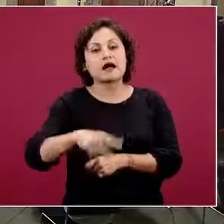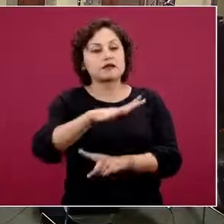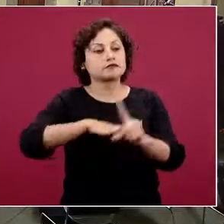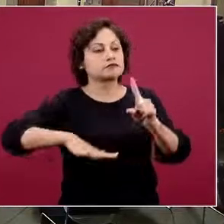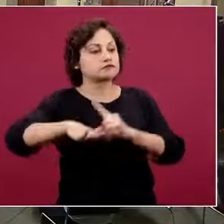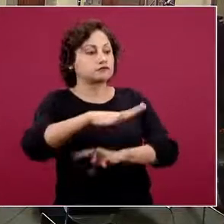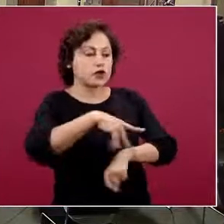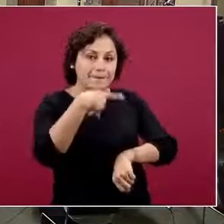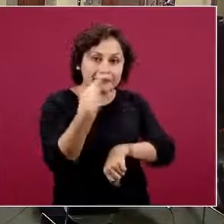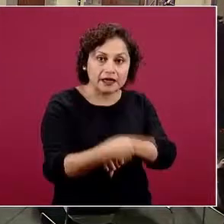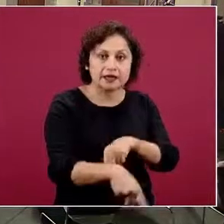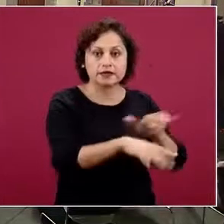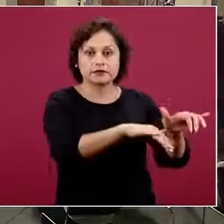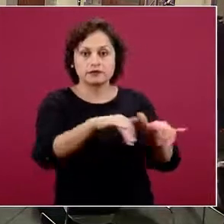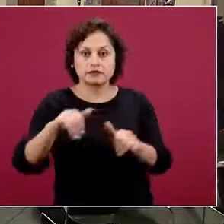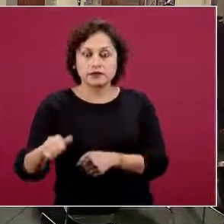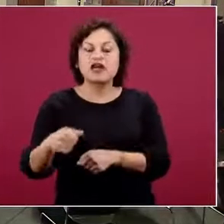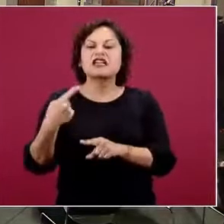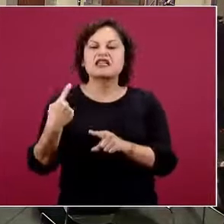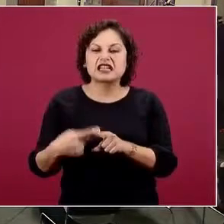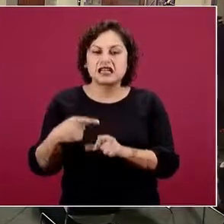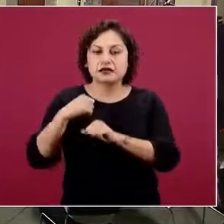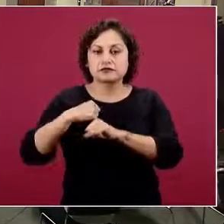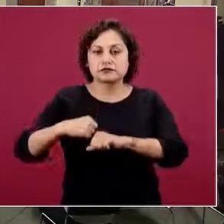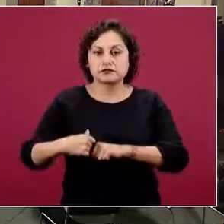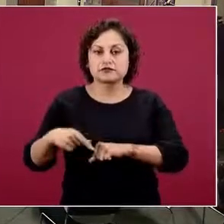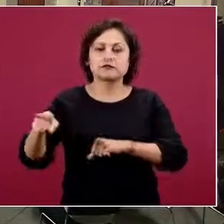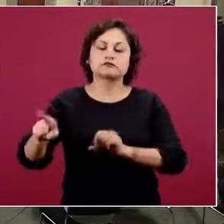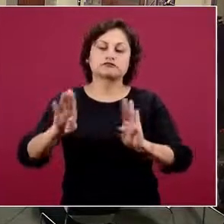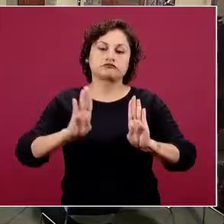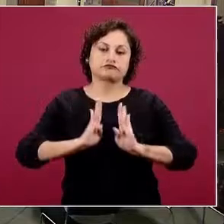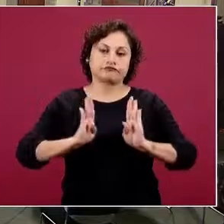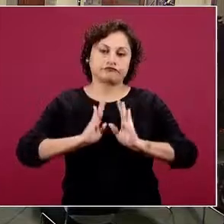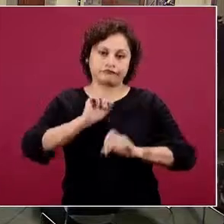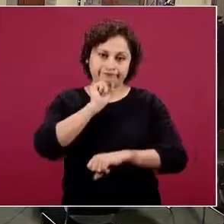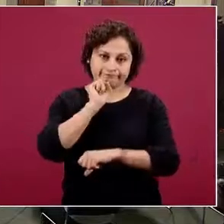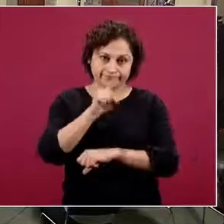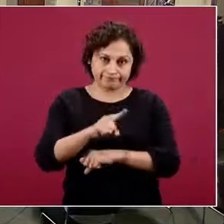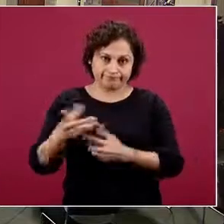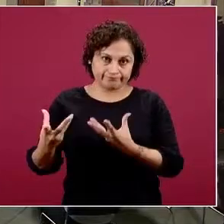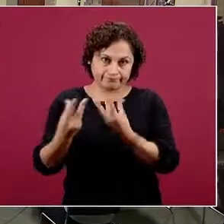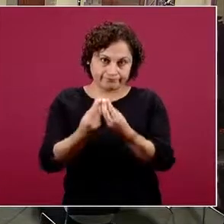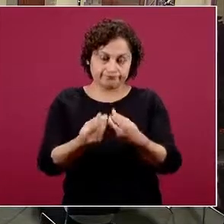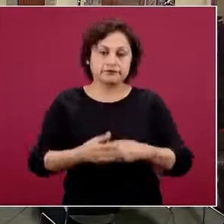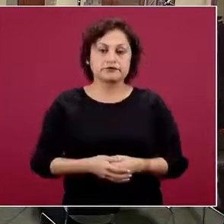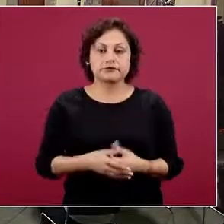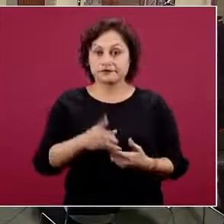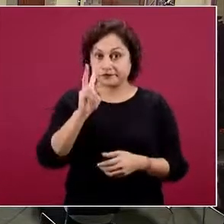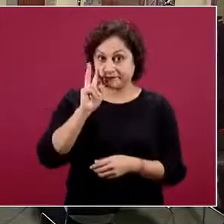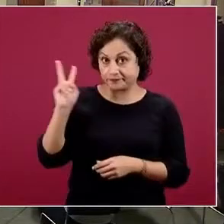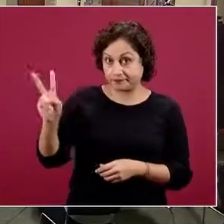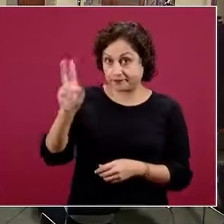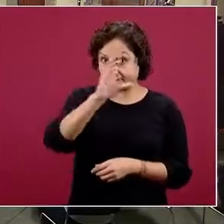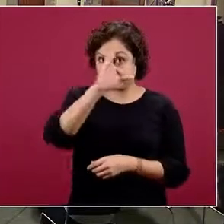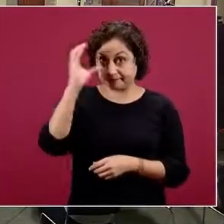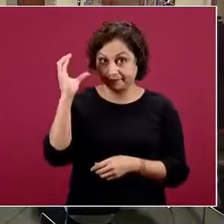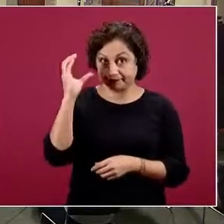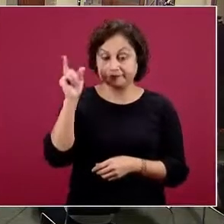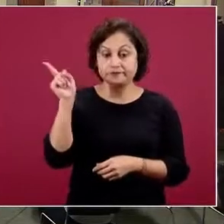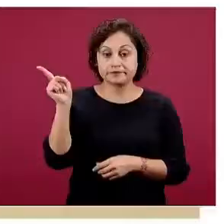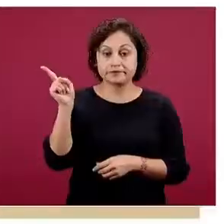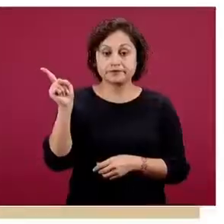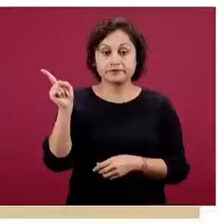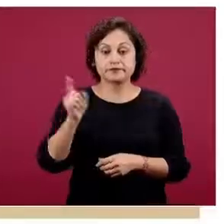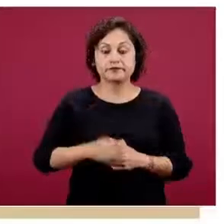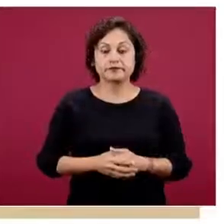en compañía y en colaboración con las Fuerzas Armadas sobre todo. Entonces se establecen, y ustedes pueden ver en las imágenes del lado, sobre todo